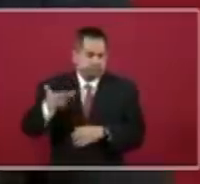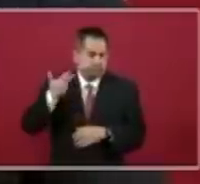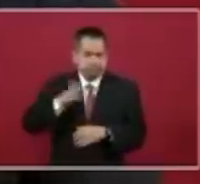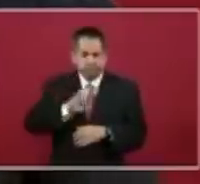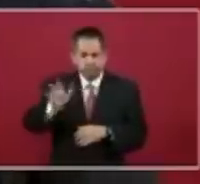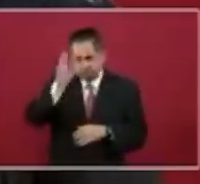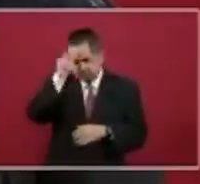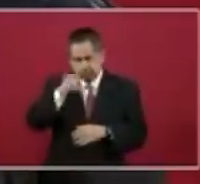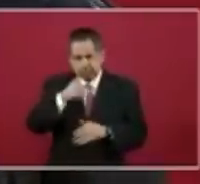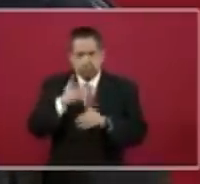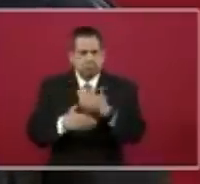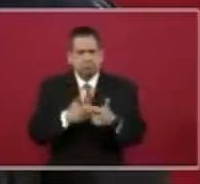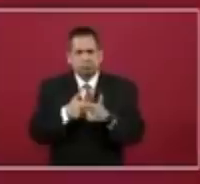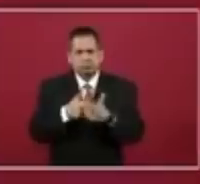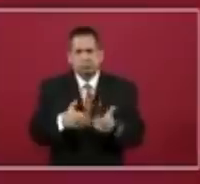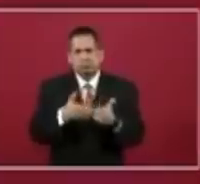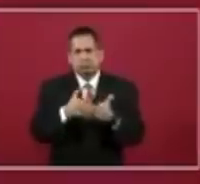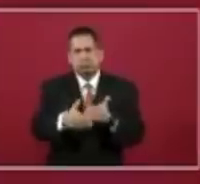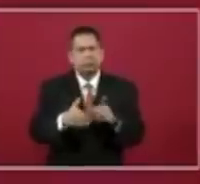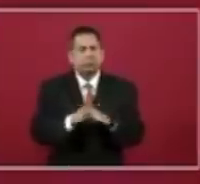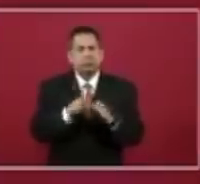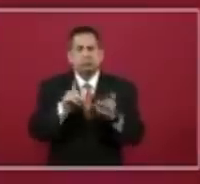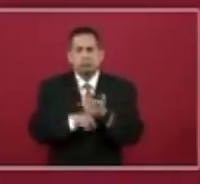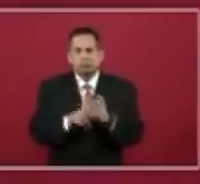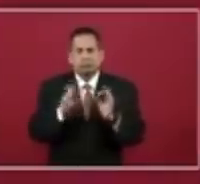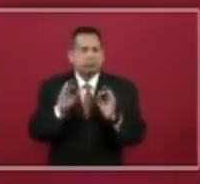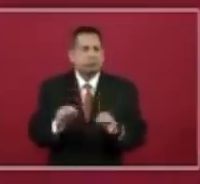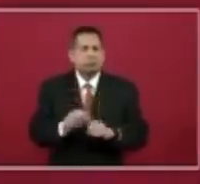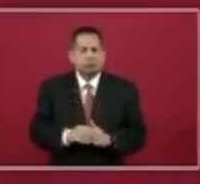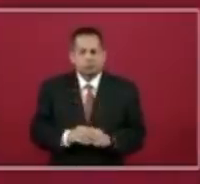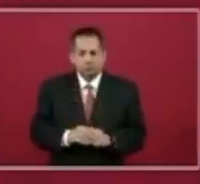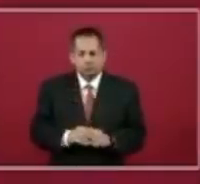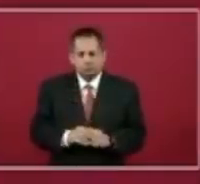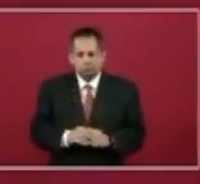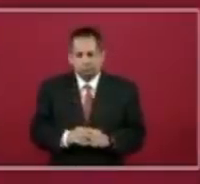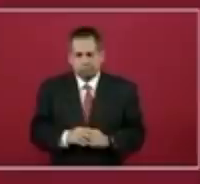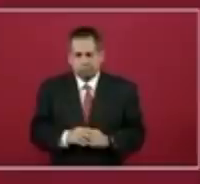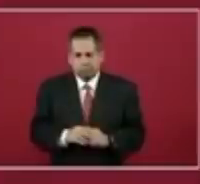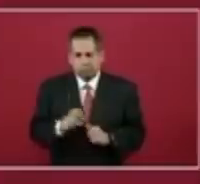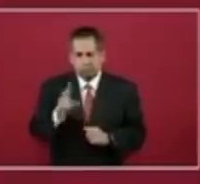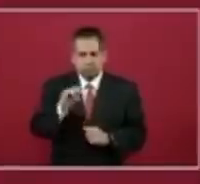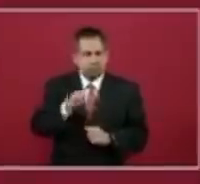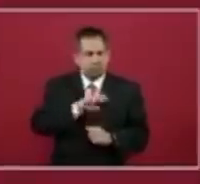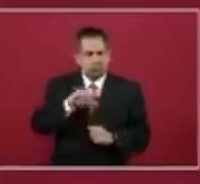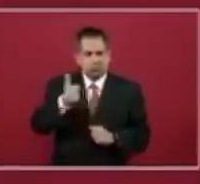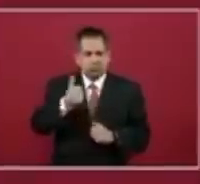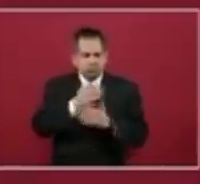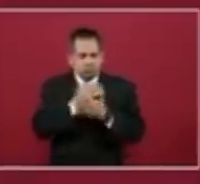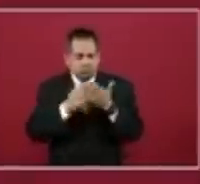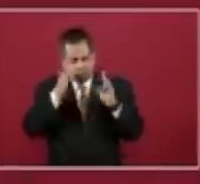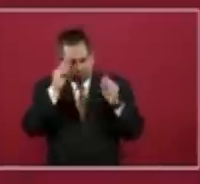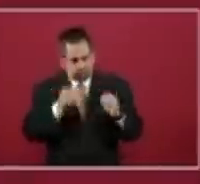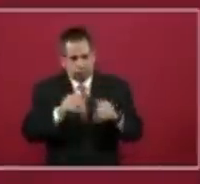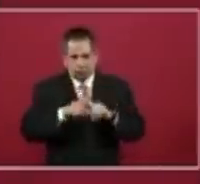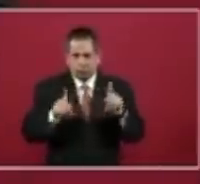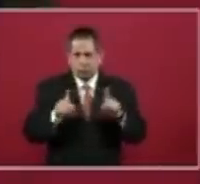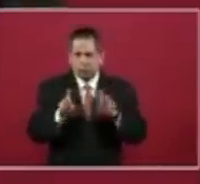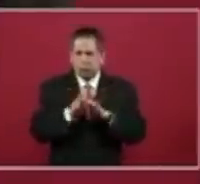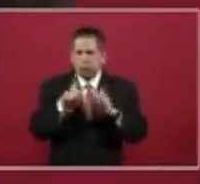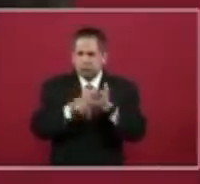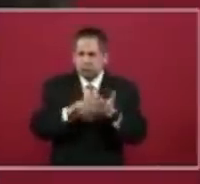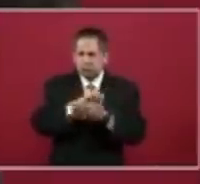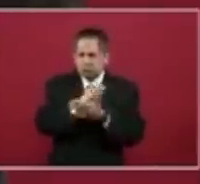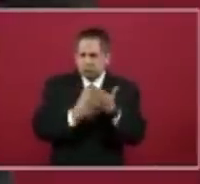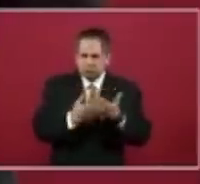pues eso seguirá su curso. No es exactamente la lógica de nosotros en este momento, es